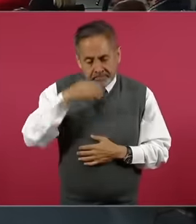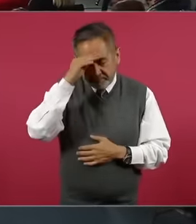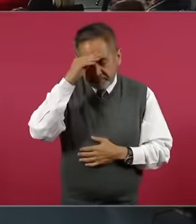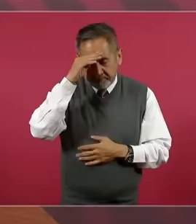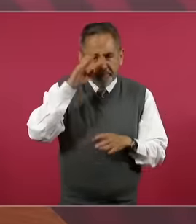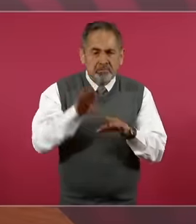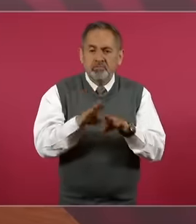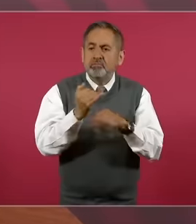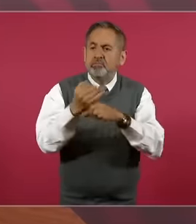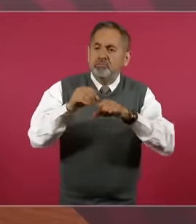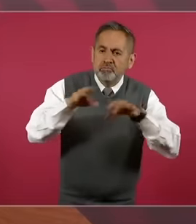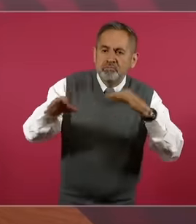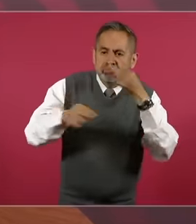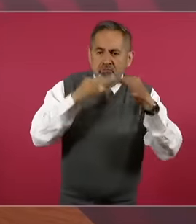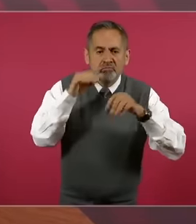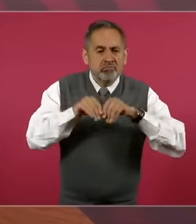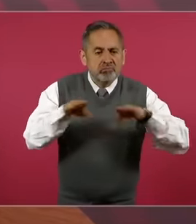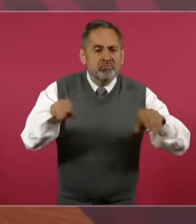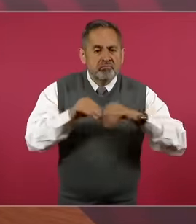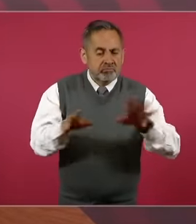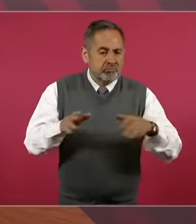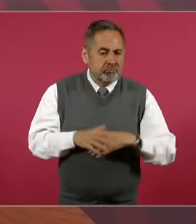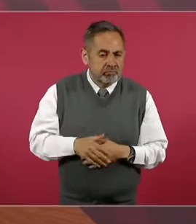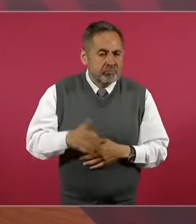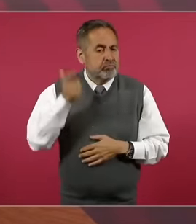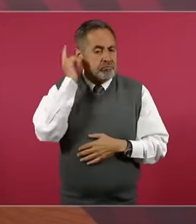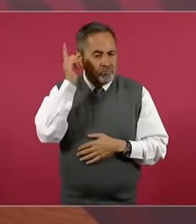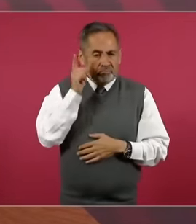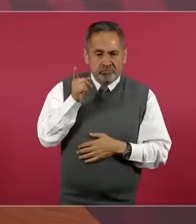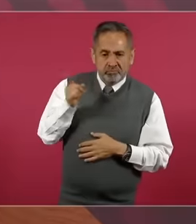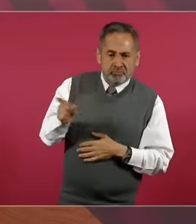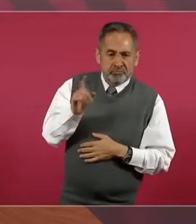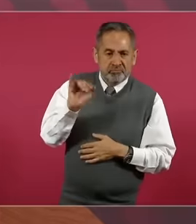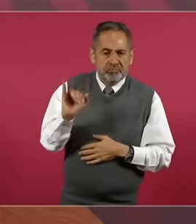tener información, que ojalá y el Instituto